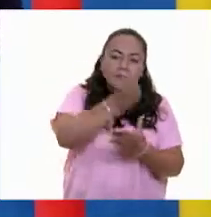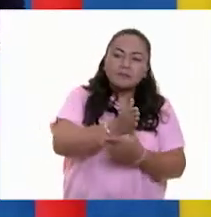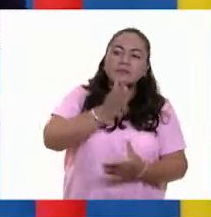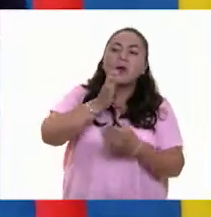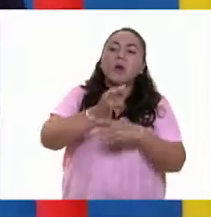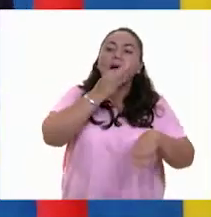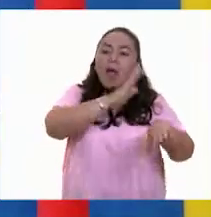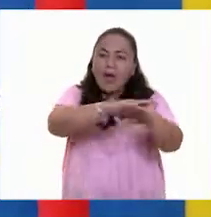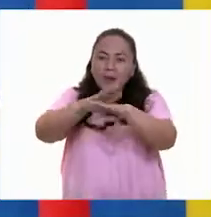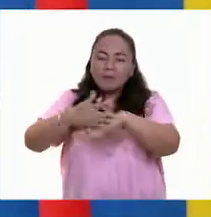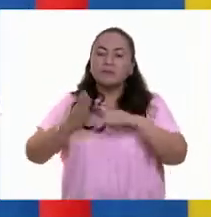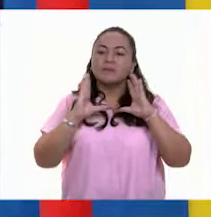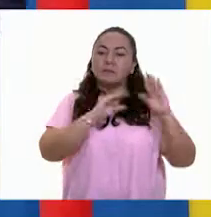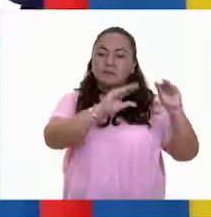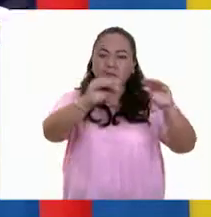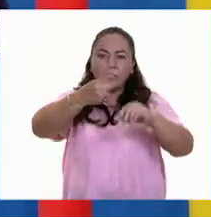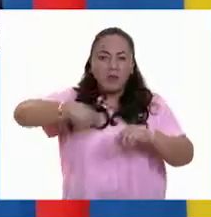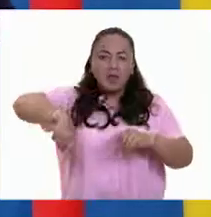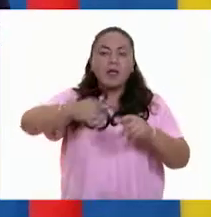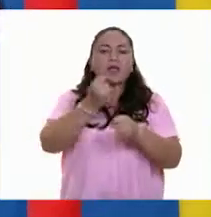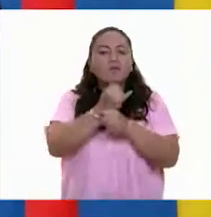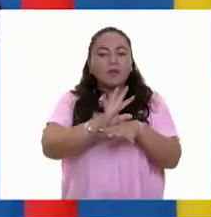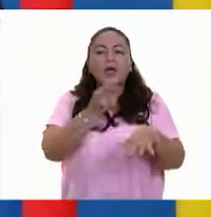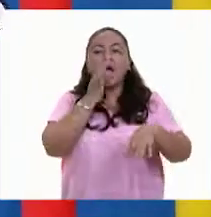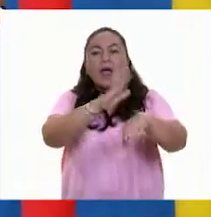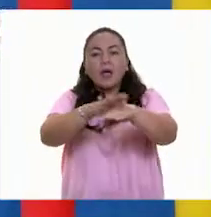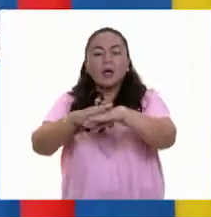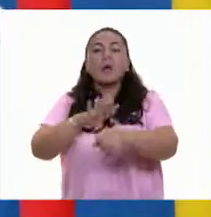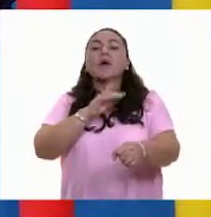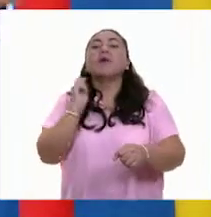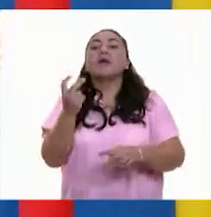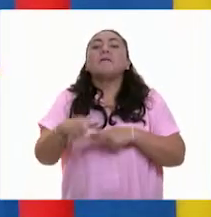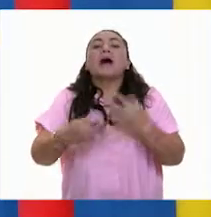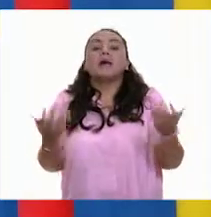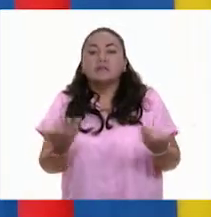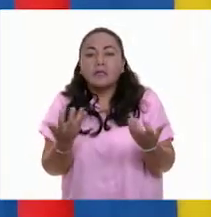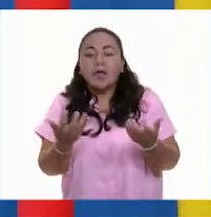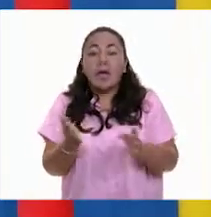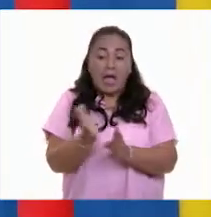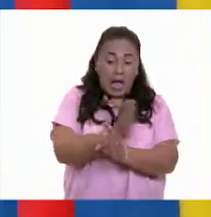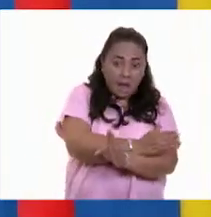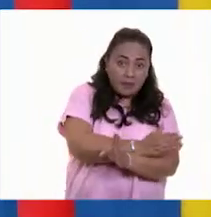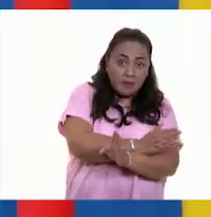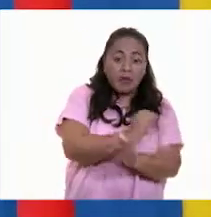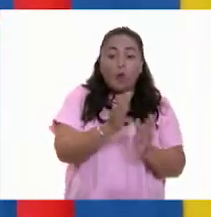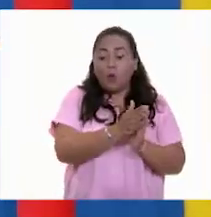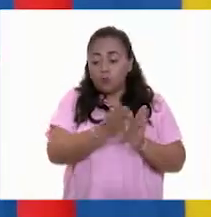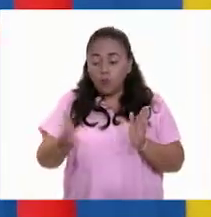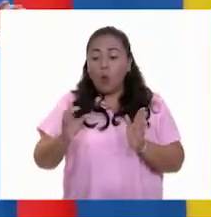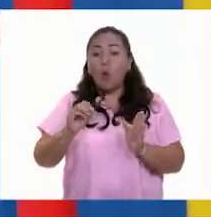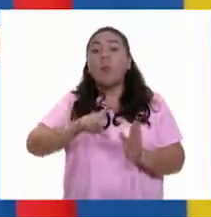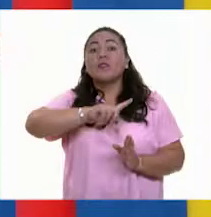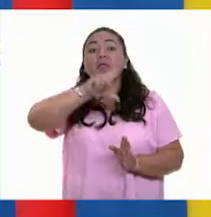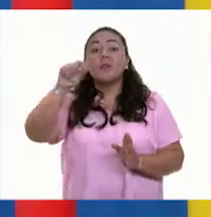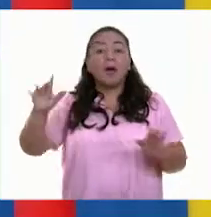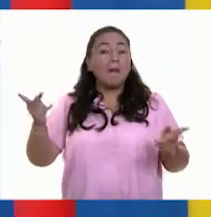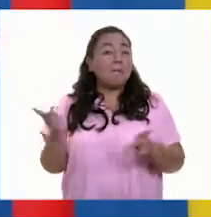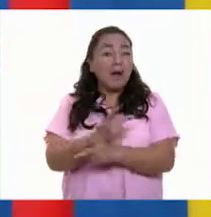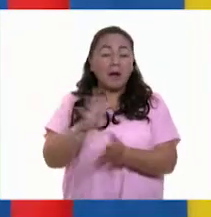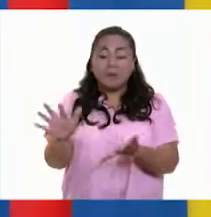prevención, capacitar a la ciudadanía en información respecto a qué hacer antes, durante y después de un evento